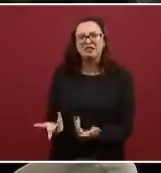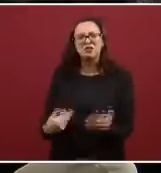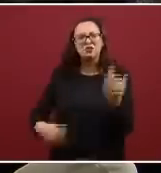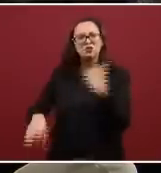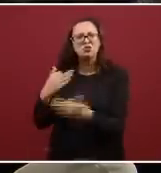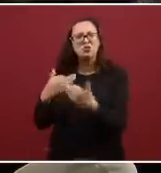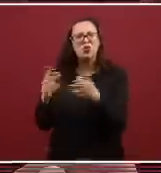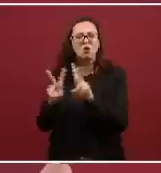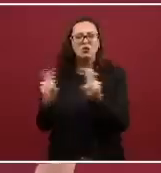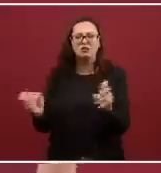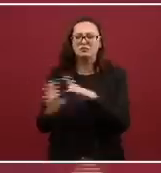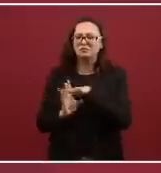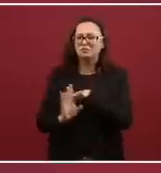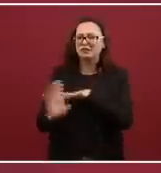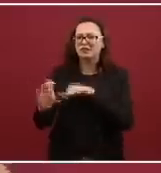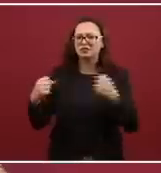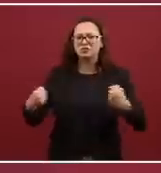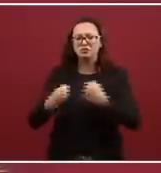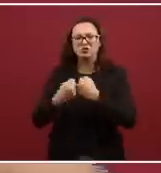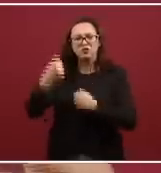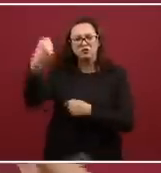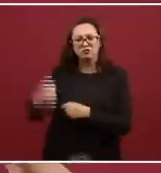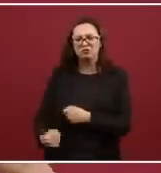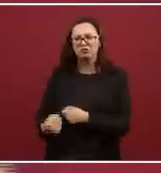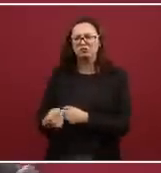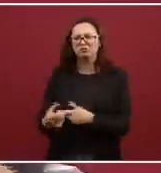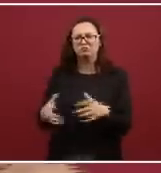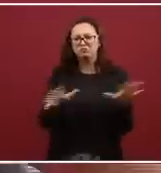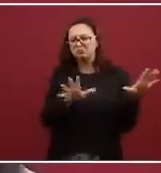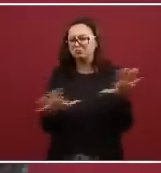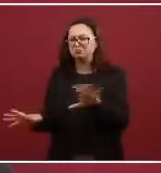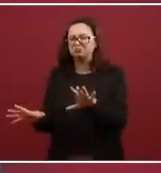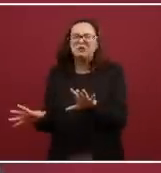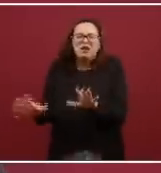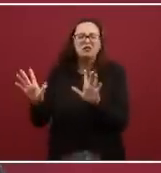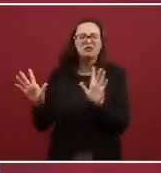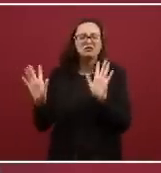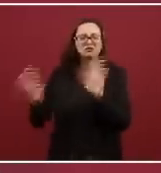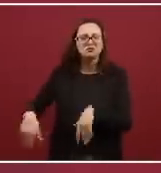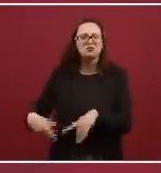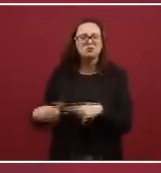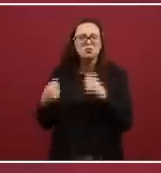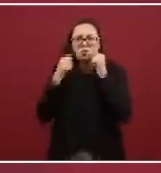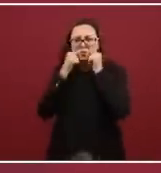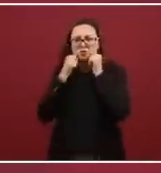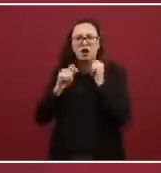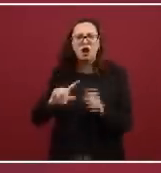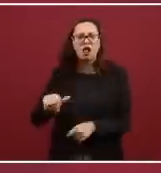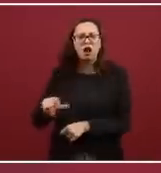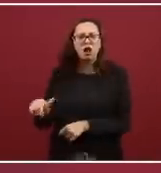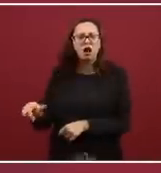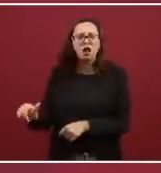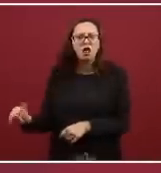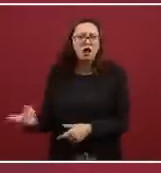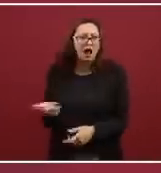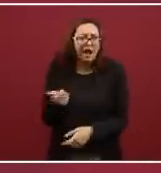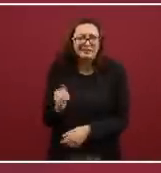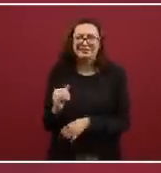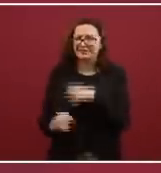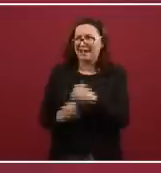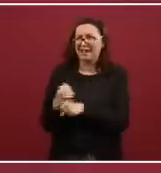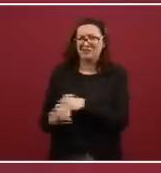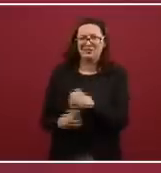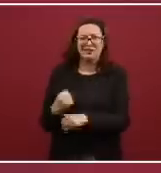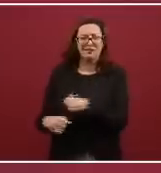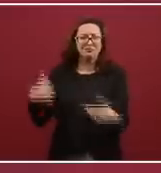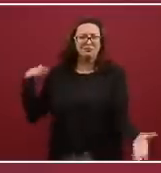infraestructura en el sur y la visión hacia el sur es qué más da así fue muchos años la verdad entonces la